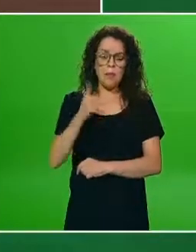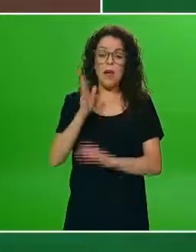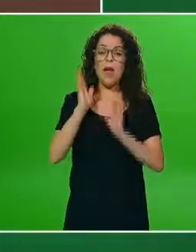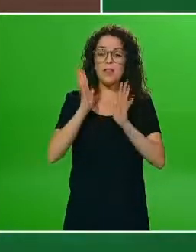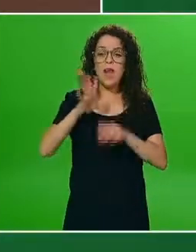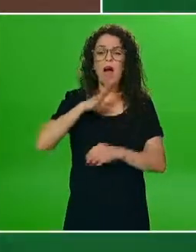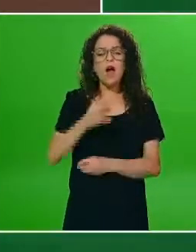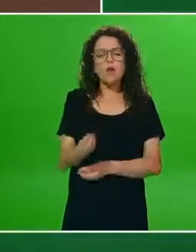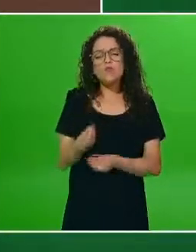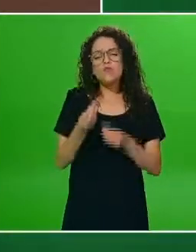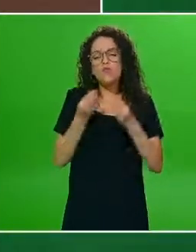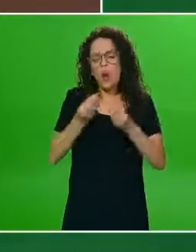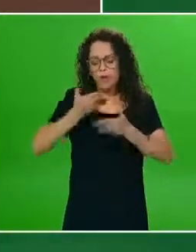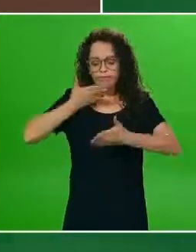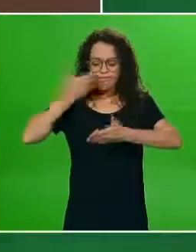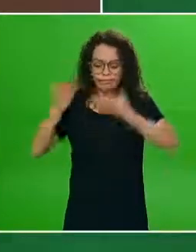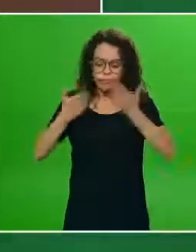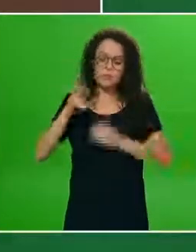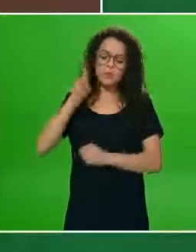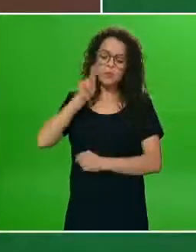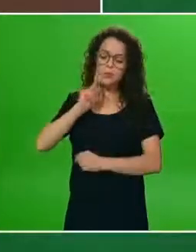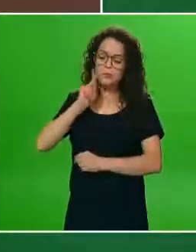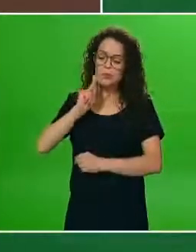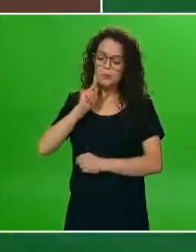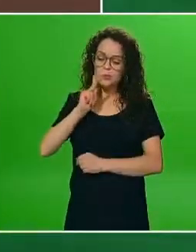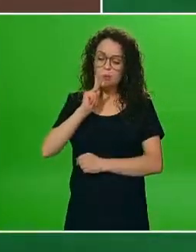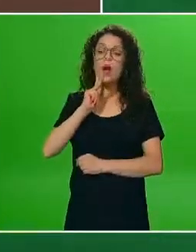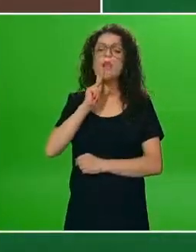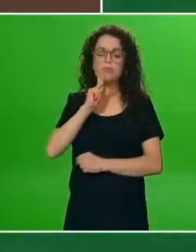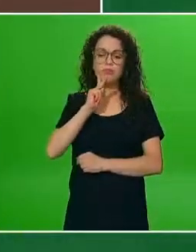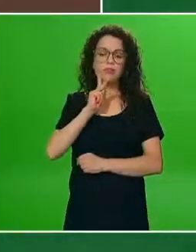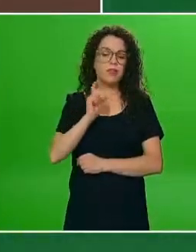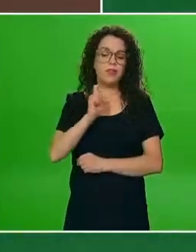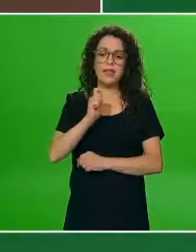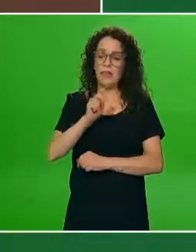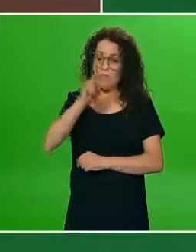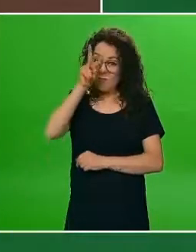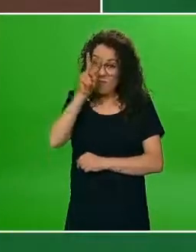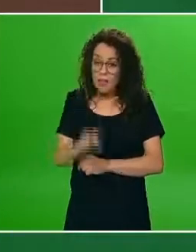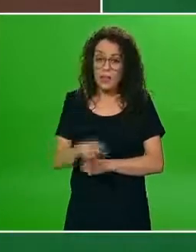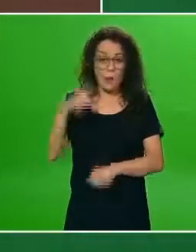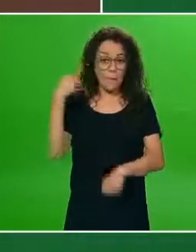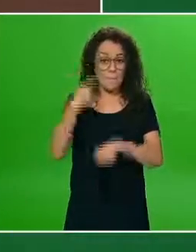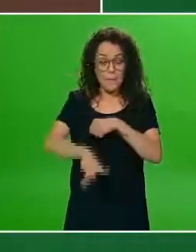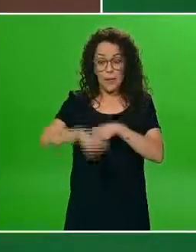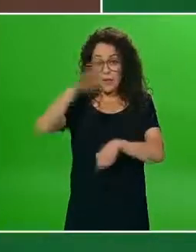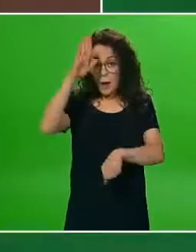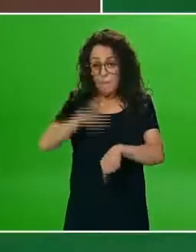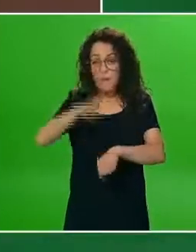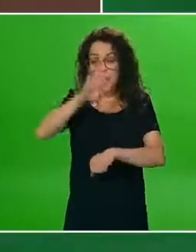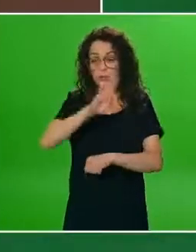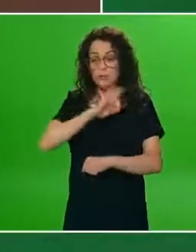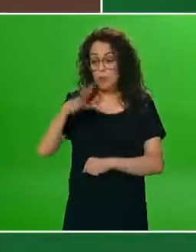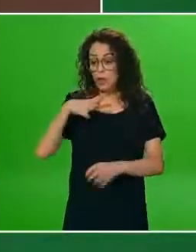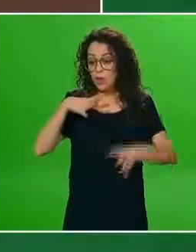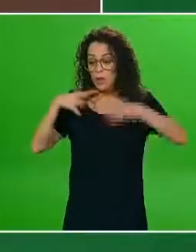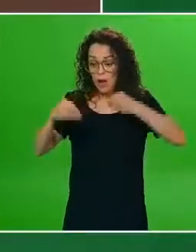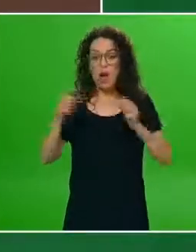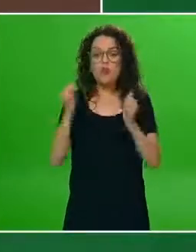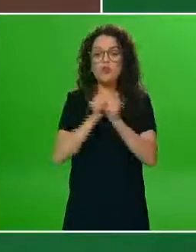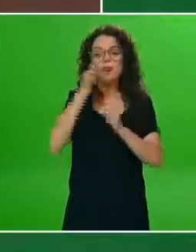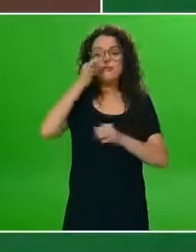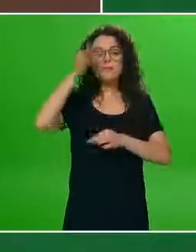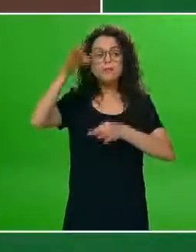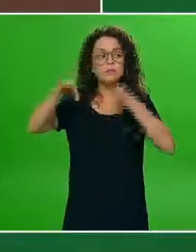evidencia para pensar que el mayor riesgo de transmisión es el aéreo, pero